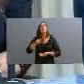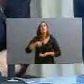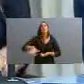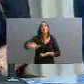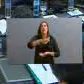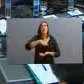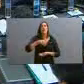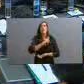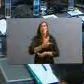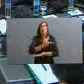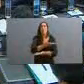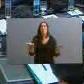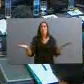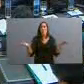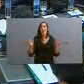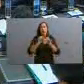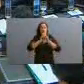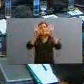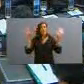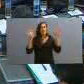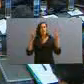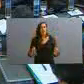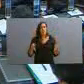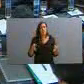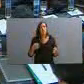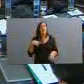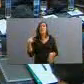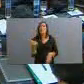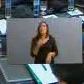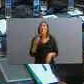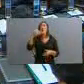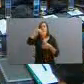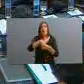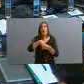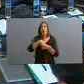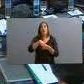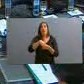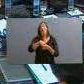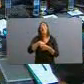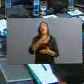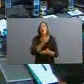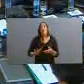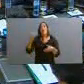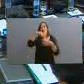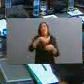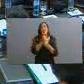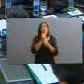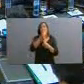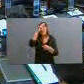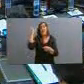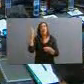que tiene que ver con las declaraciones juradas de todos los que integramos el poder público del